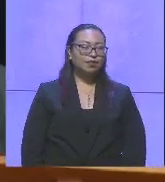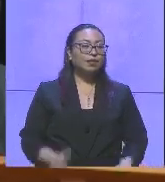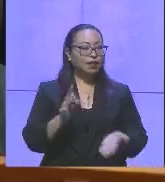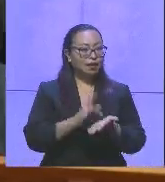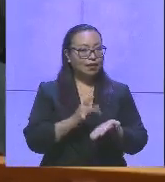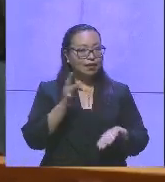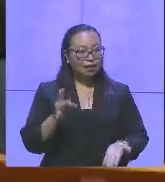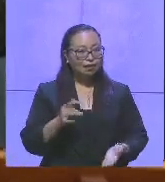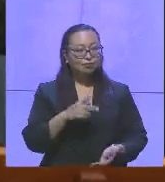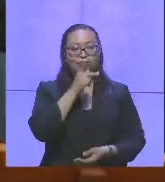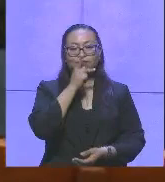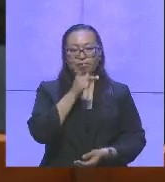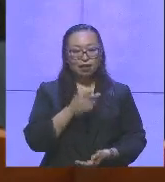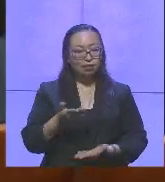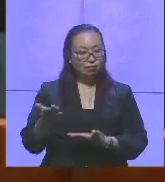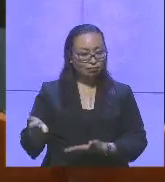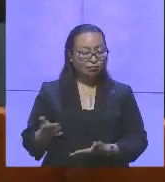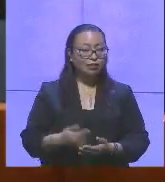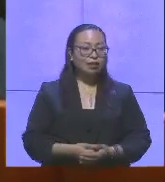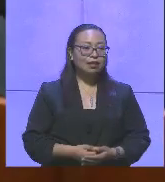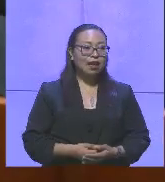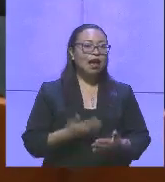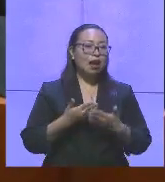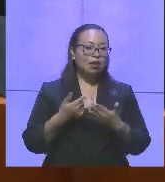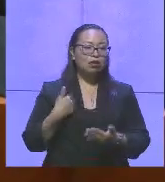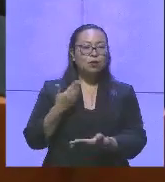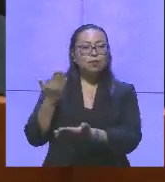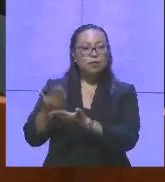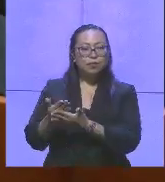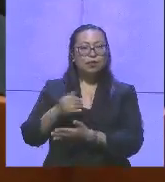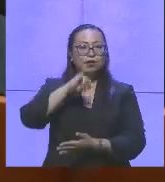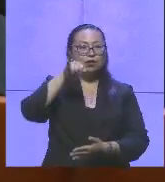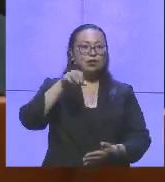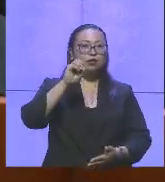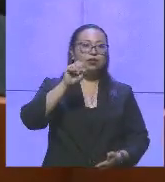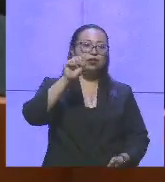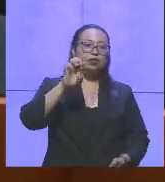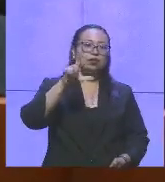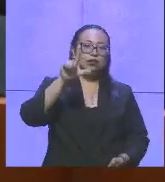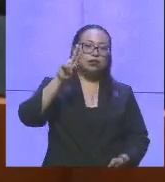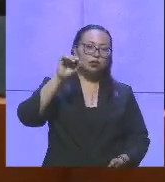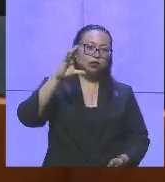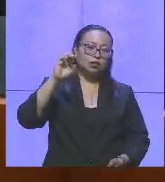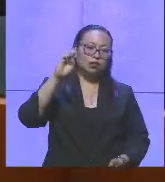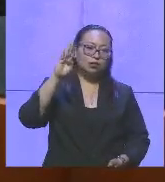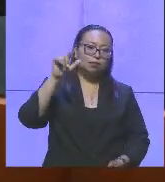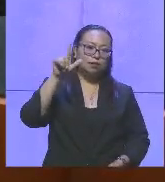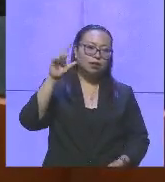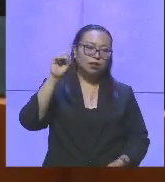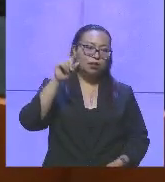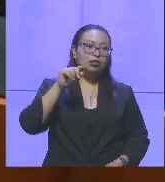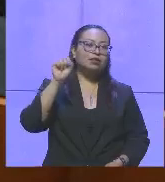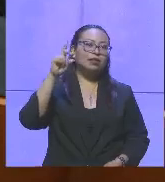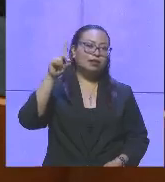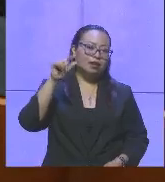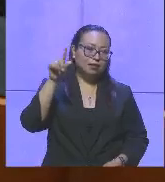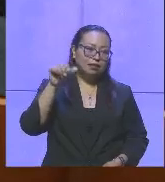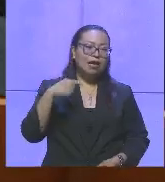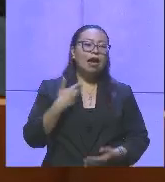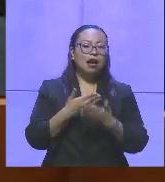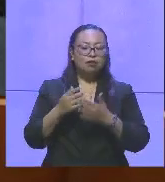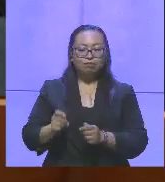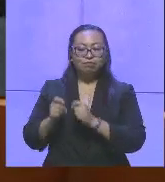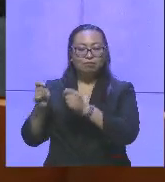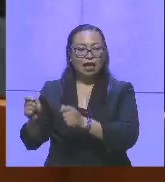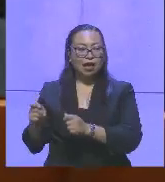Agradecemos sus palabras y le pedimos al magistrado José Luis Ceballos Daza que nos ayude a hacer la entrega